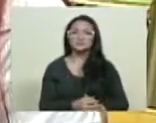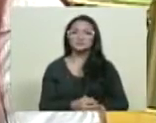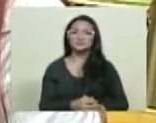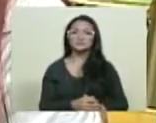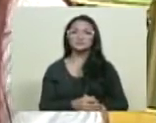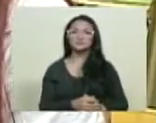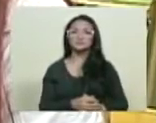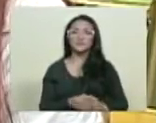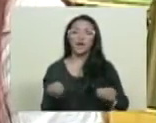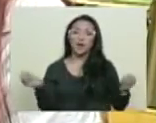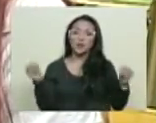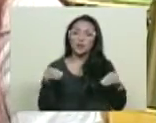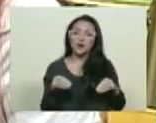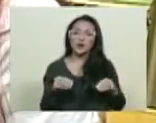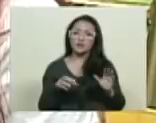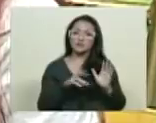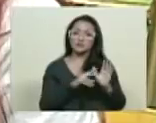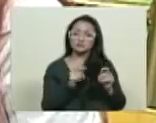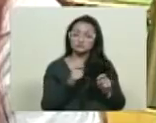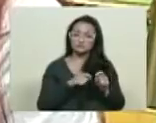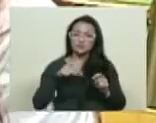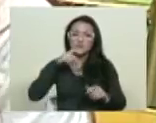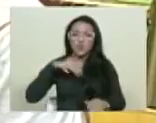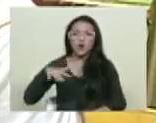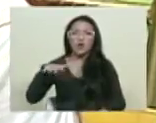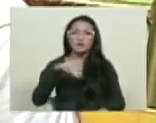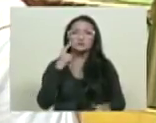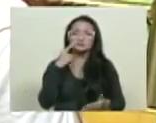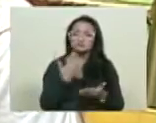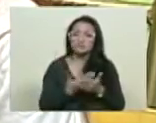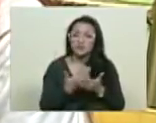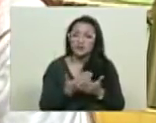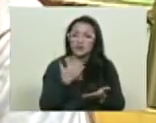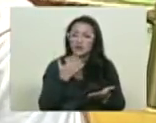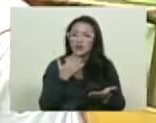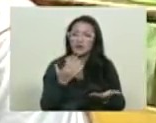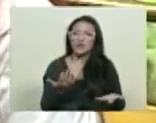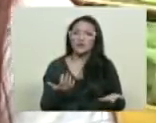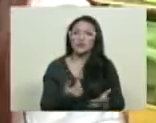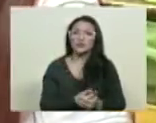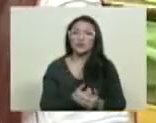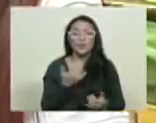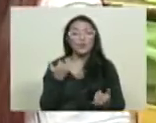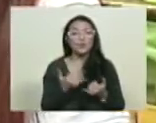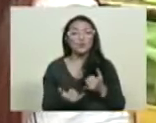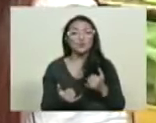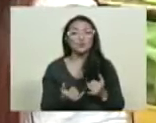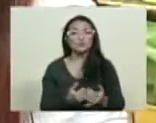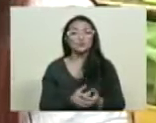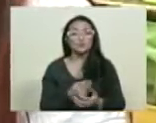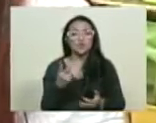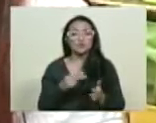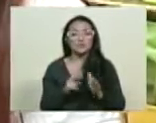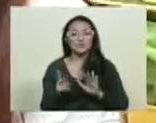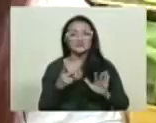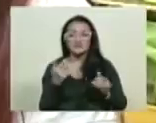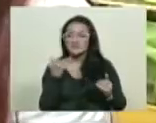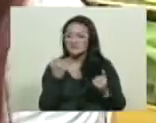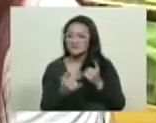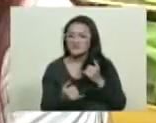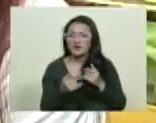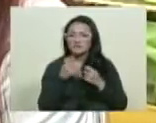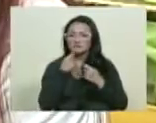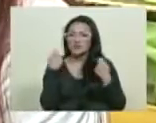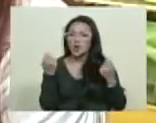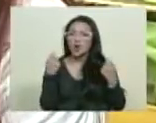acuerdos al referéndum al pueblo si se planteó en algún momento dentro de la mesa y por último 2017 finaliza con el